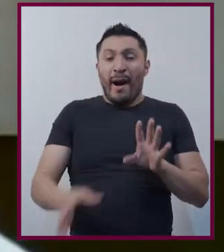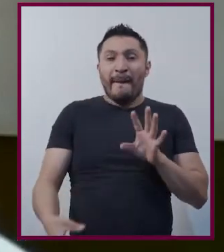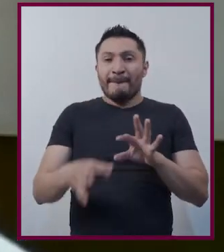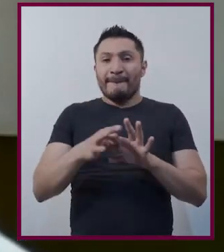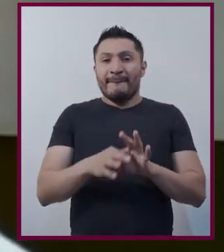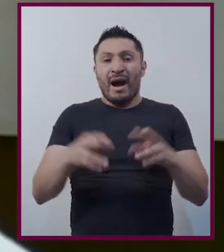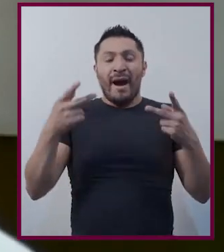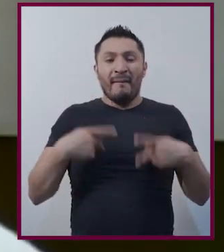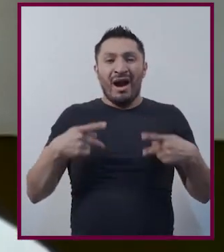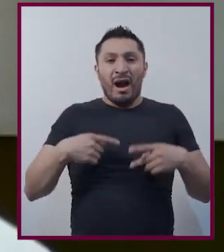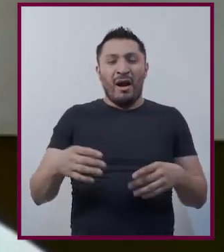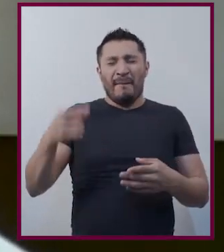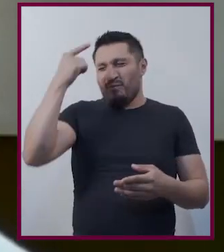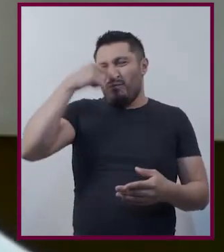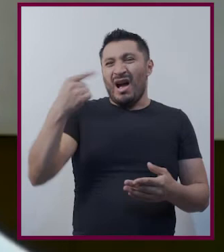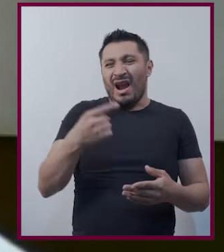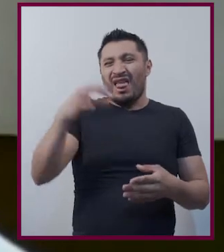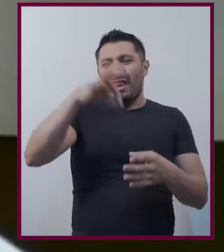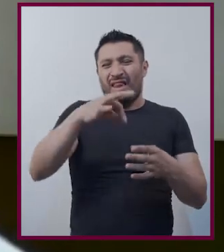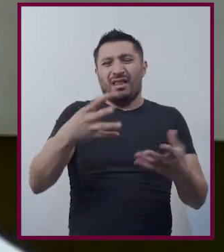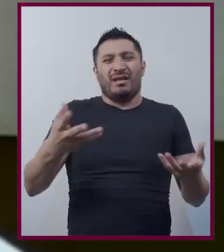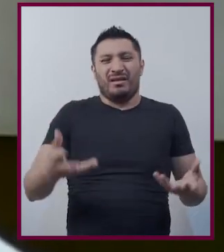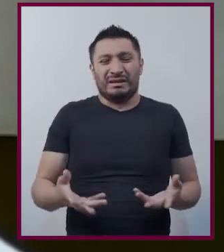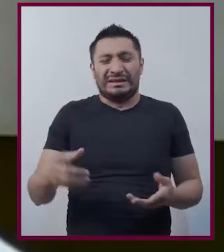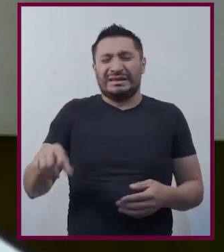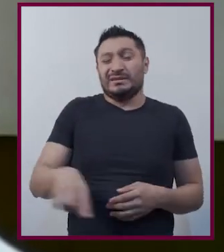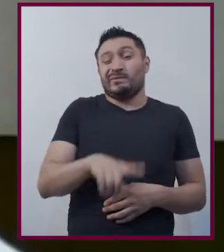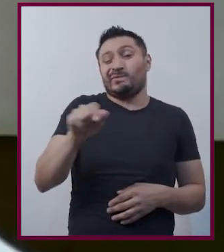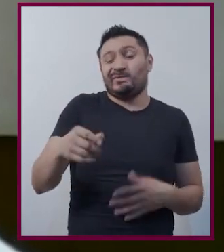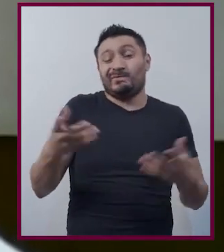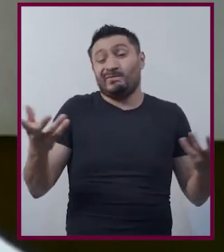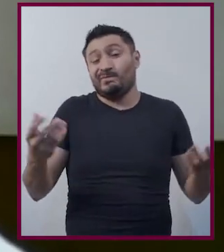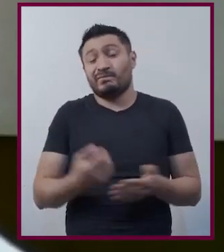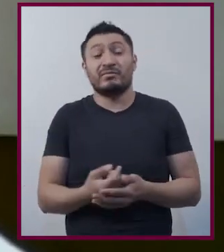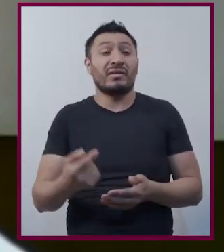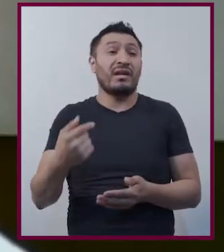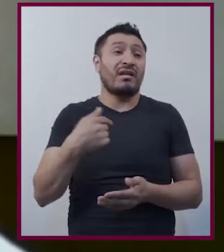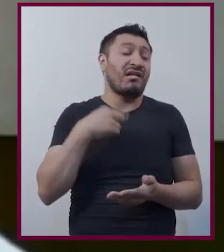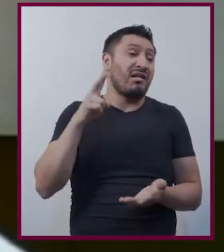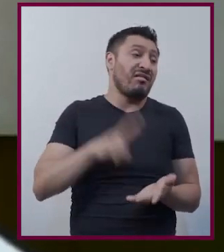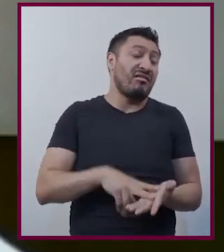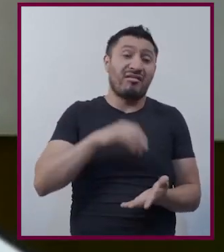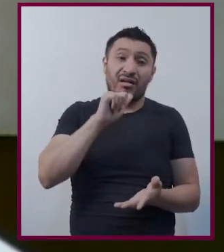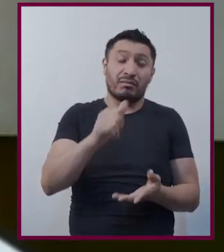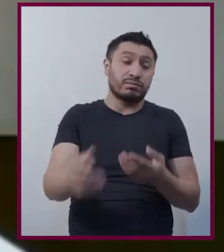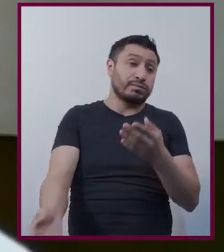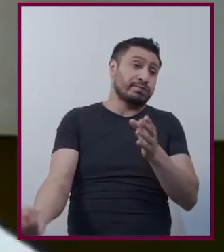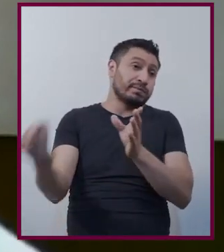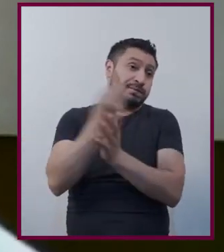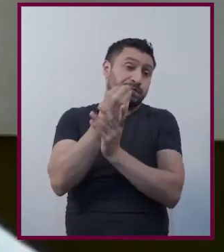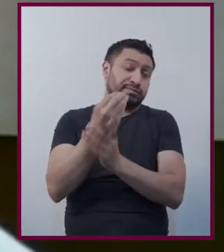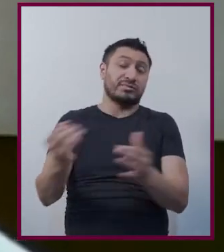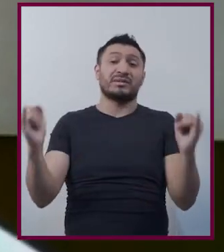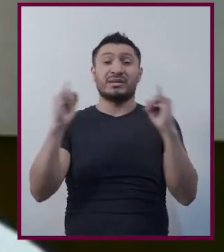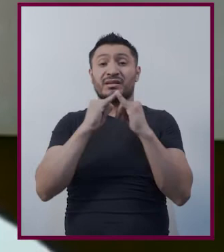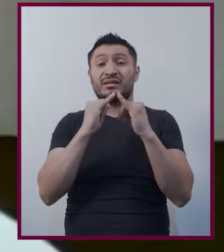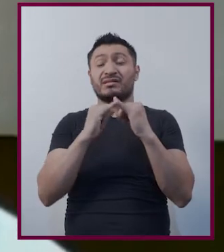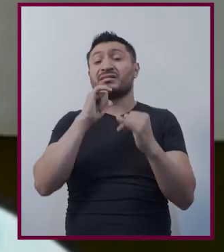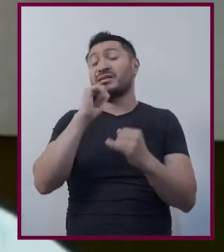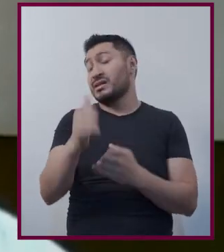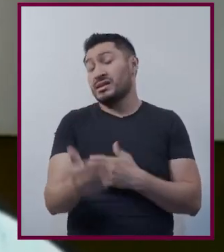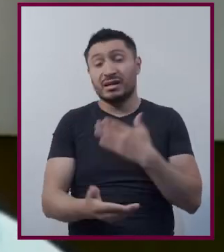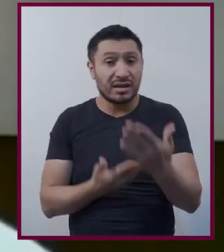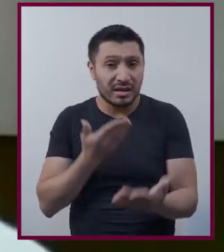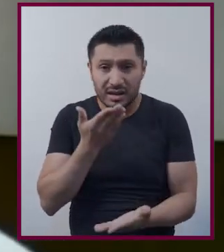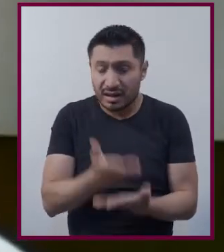La gente dice, ¿para qué voto? Si al final mi voto no cuenta, las instituciones no funcionan, no me